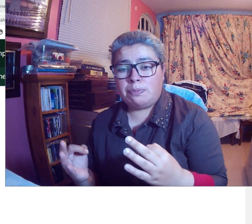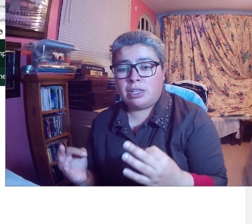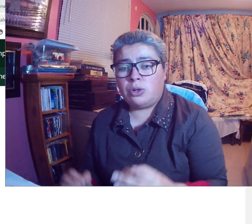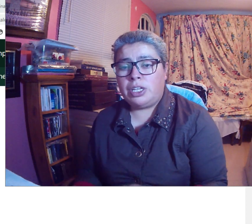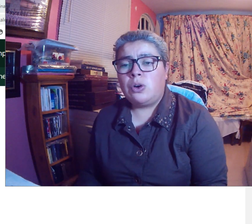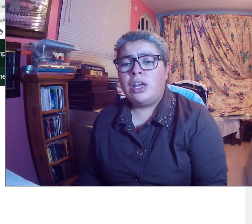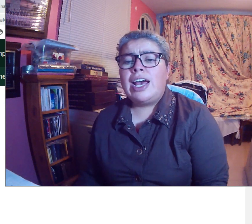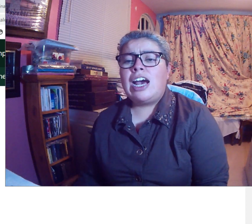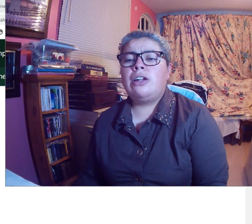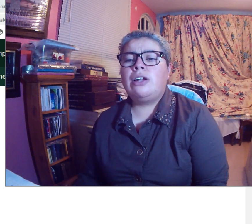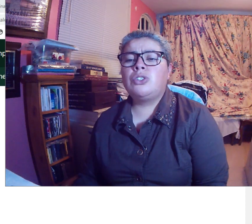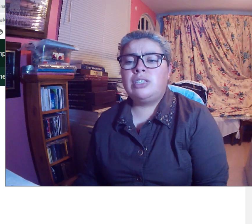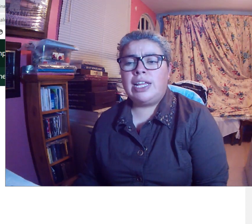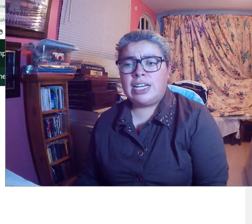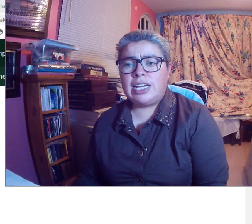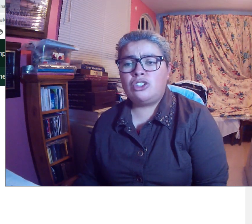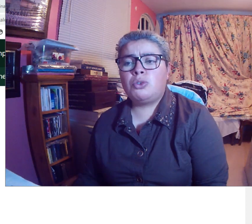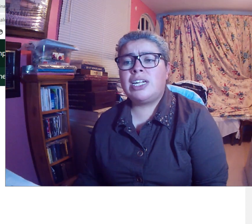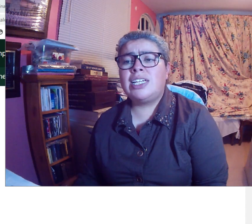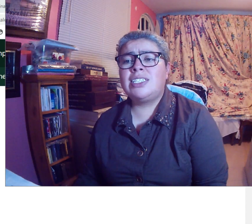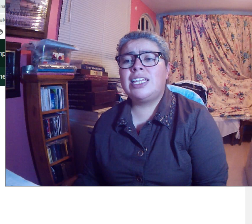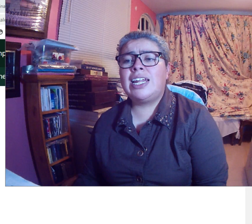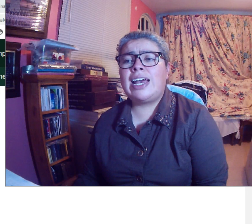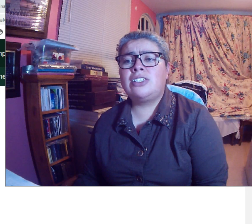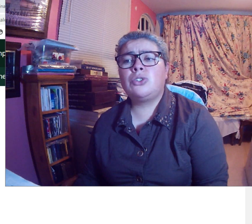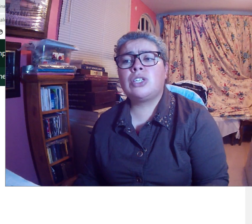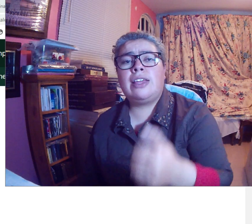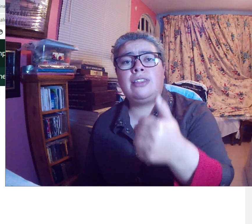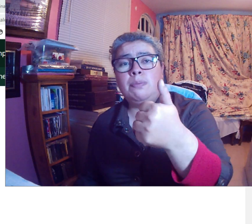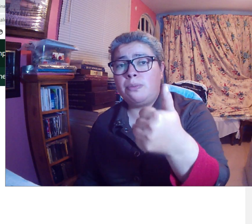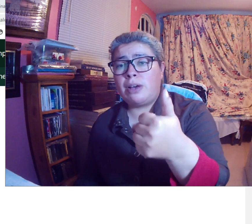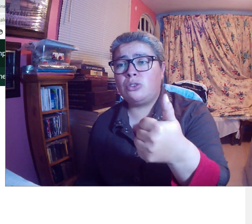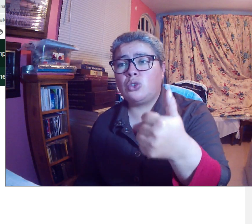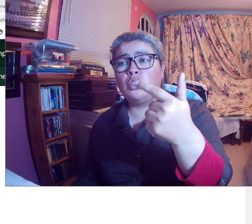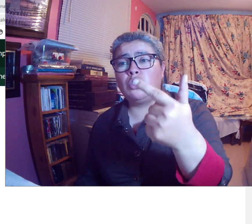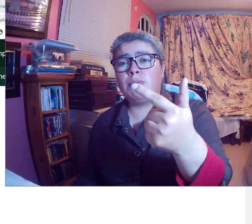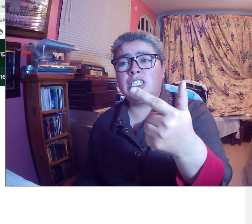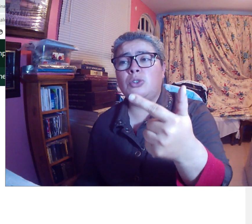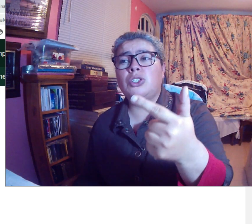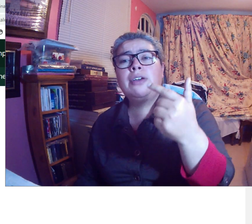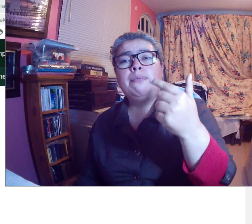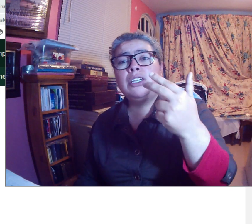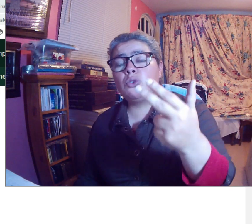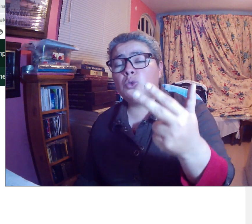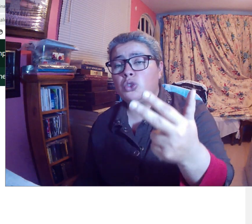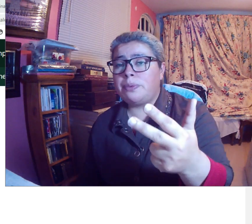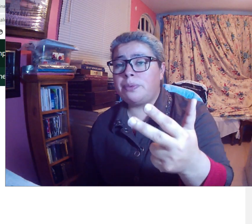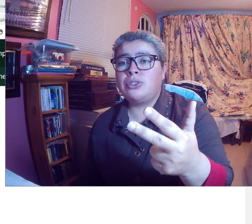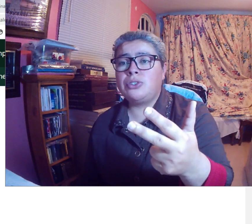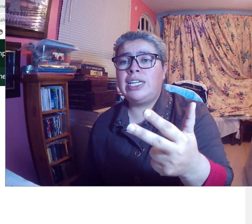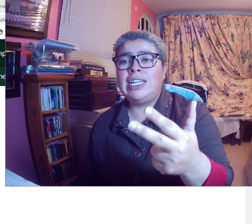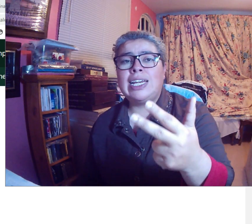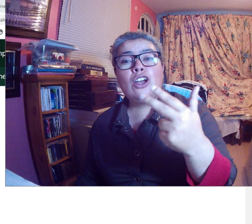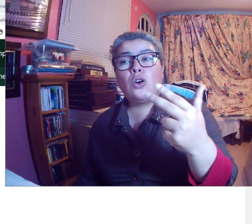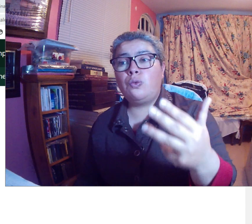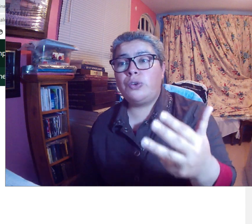enfoque pedagógico. Ahora, los interesados podrán acceder a estos que diplomados, cursos masivos, microcursos abiertos